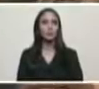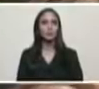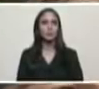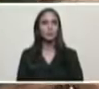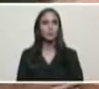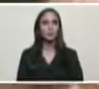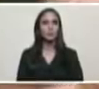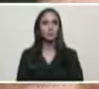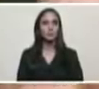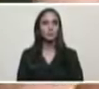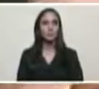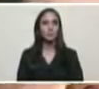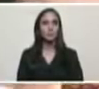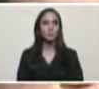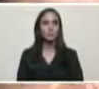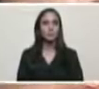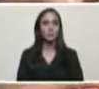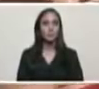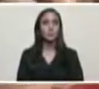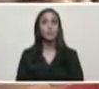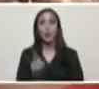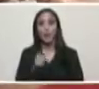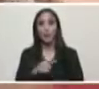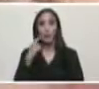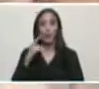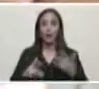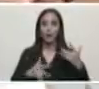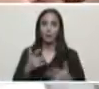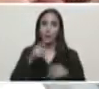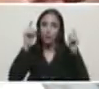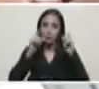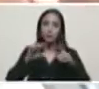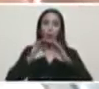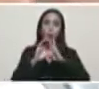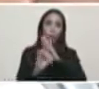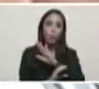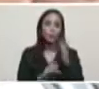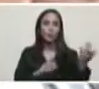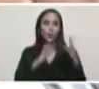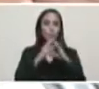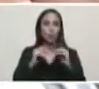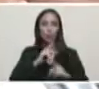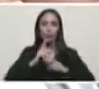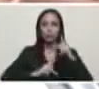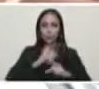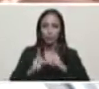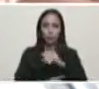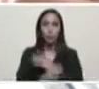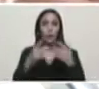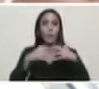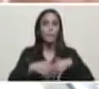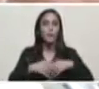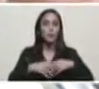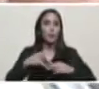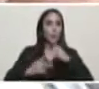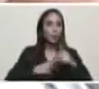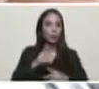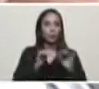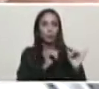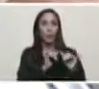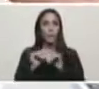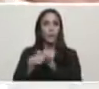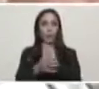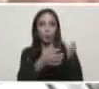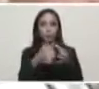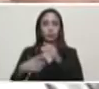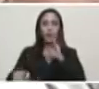cultural desarrollar así actividades de formación o cursos de oficio socioproductivos para crear empresas de producción social enmarcado dentro de